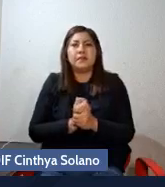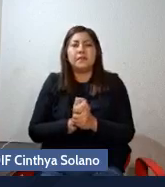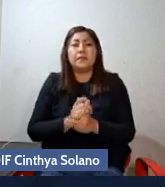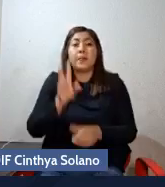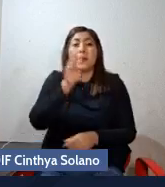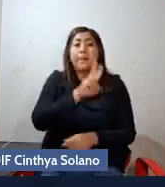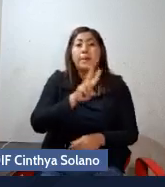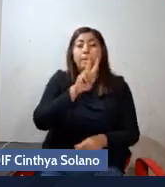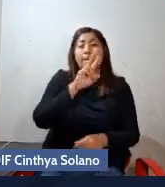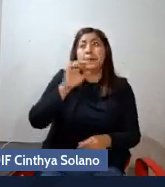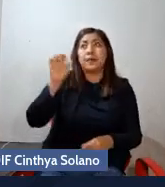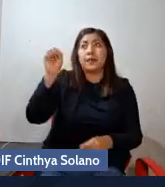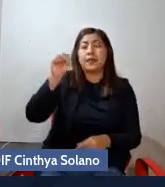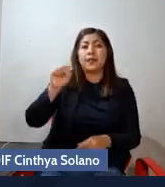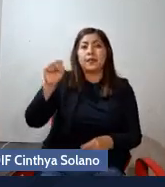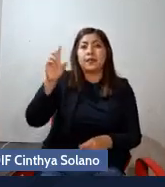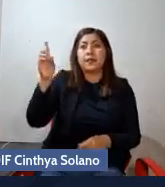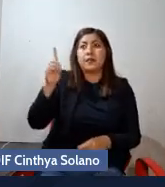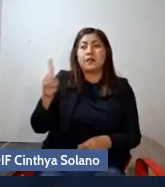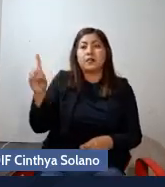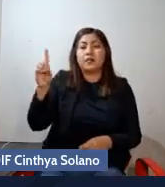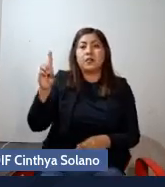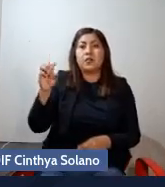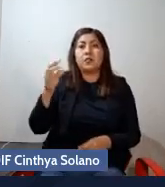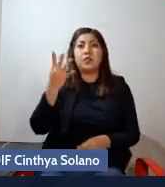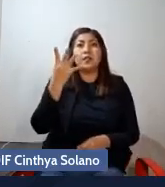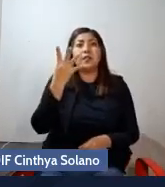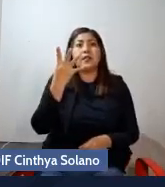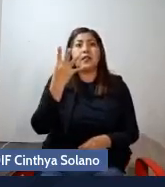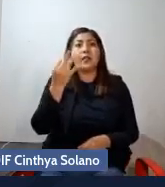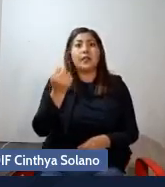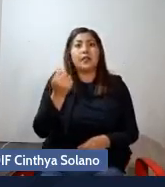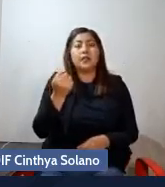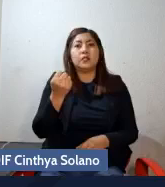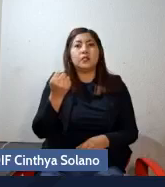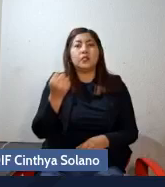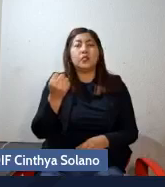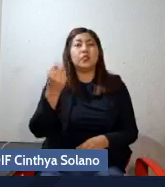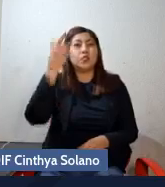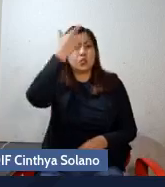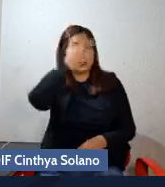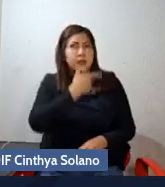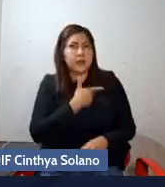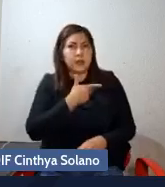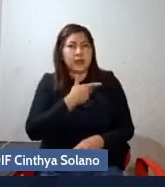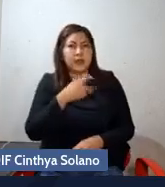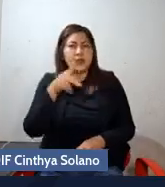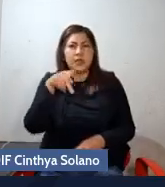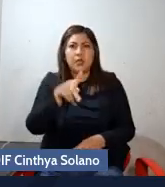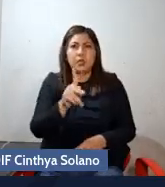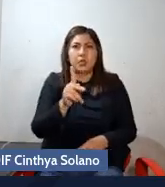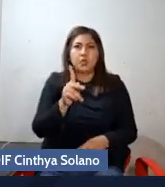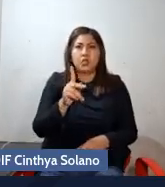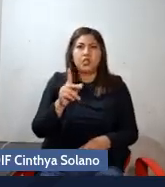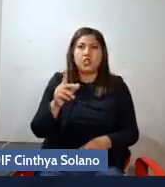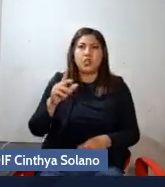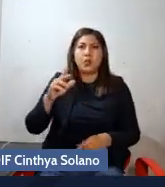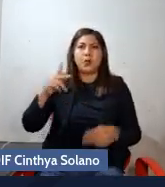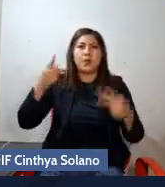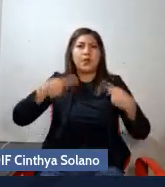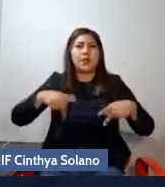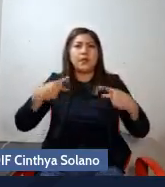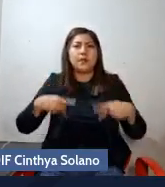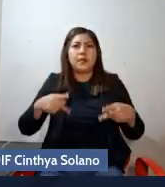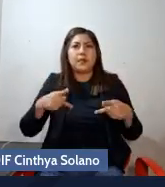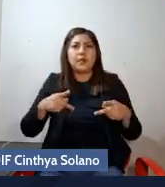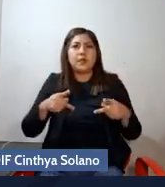y domingo lo vamos a tener hasta las 9 de la tarde, pero en Fiscalía siempre hay guardia que le pueda atender y hay